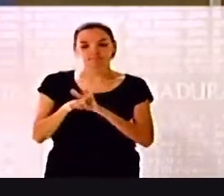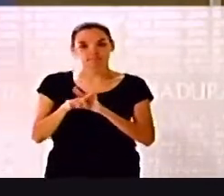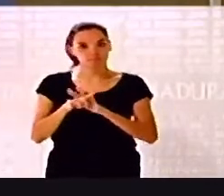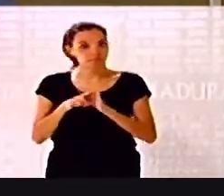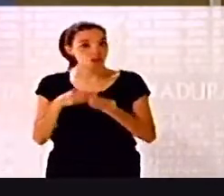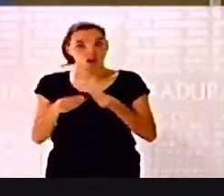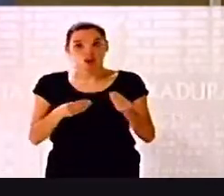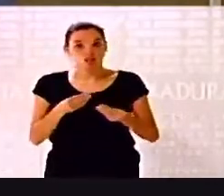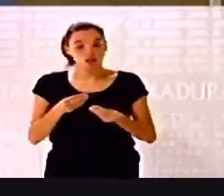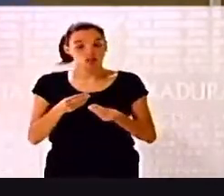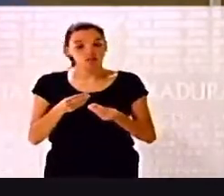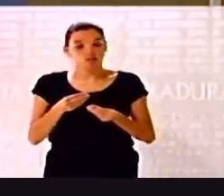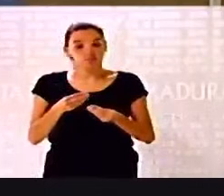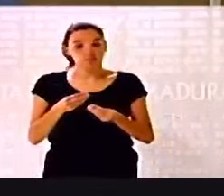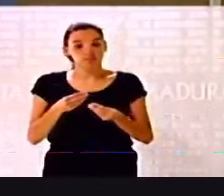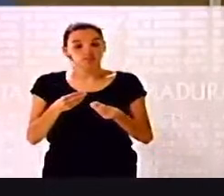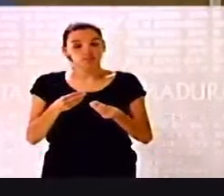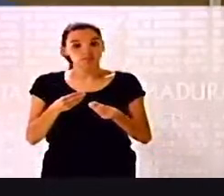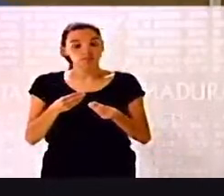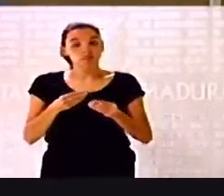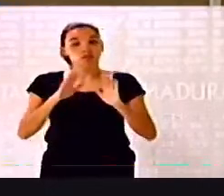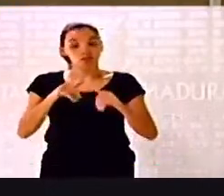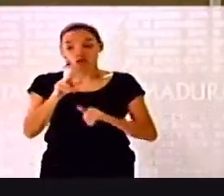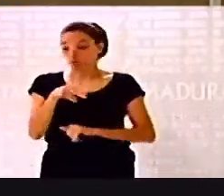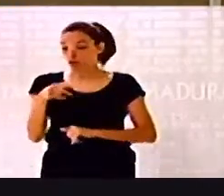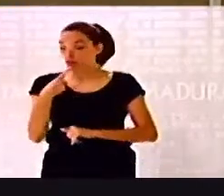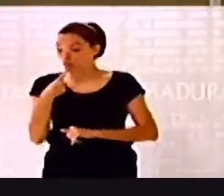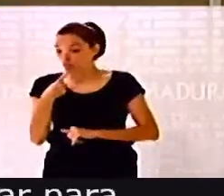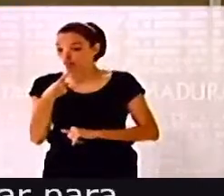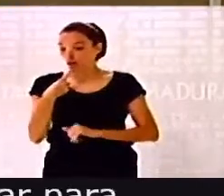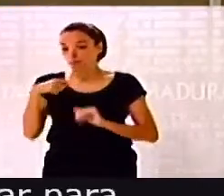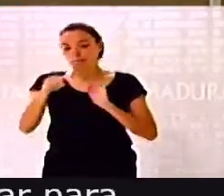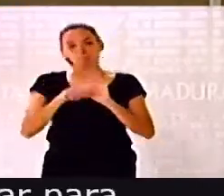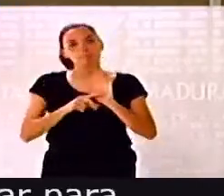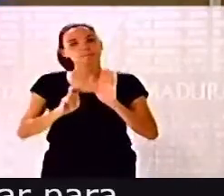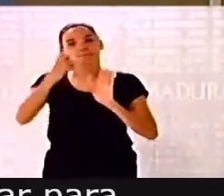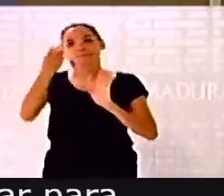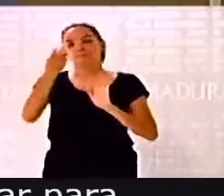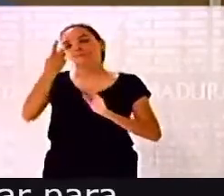para comprobar que no hay que tomar ninguna medida más. Por lo tanto,